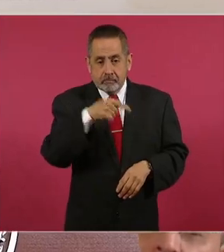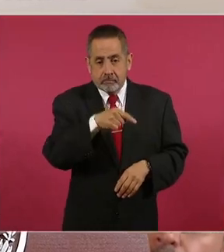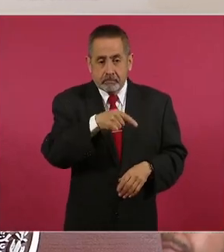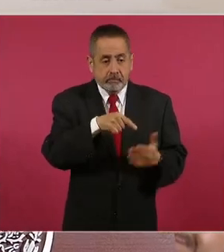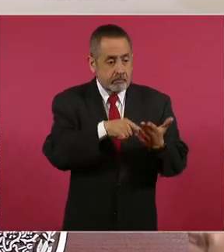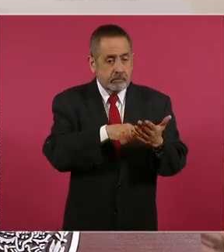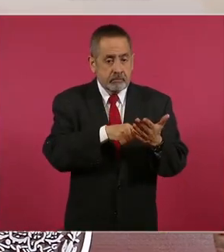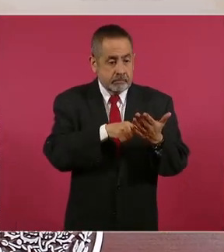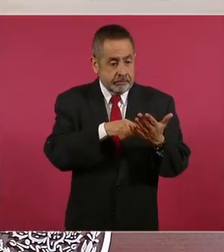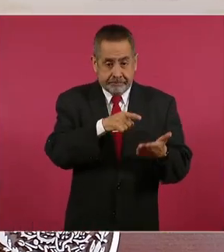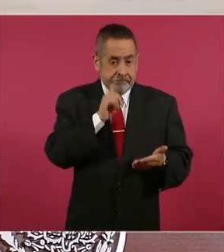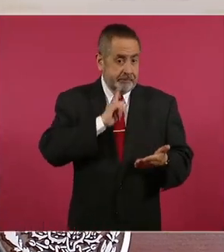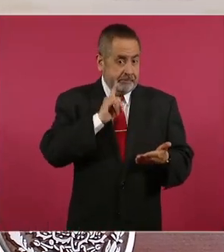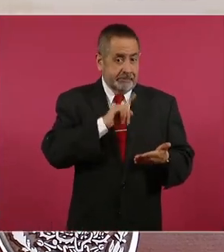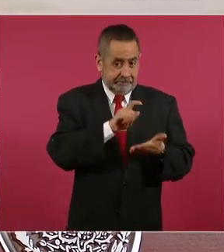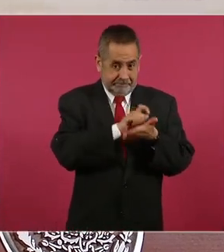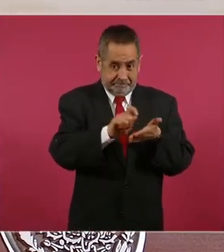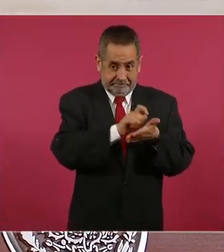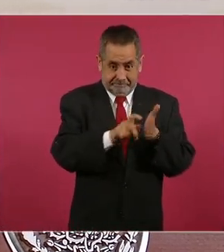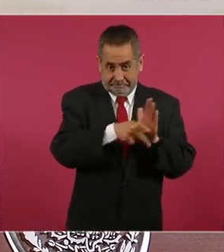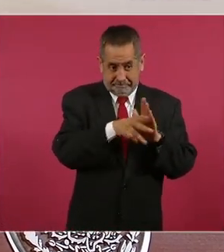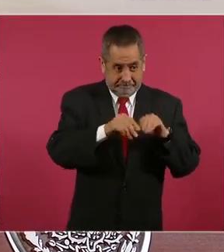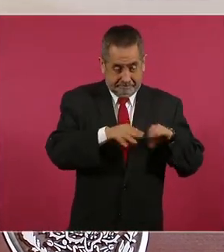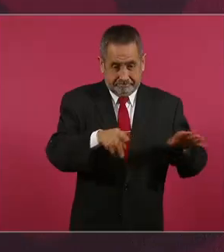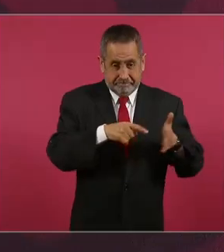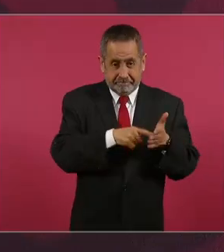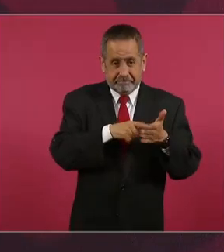está en contra de, tiene